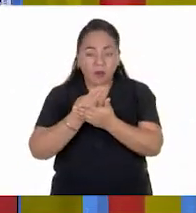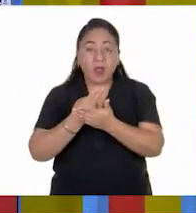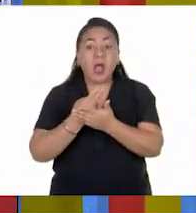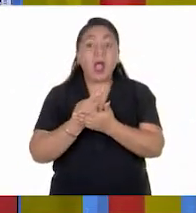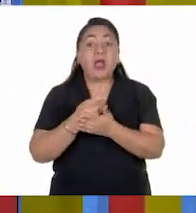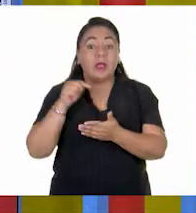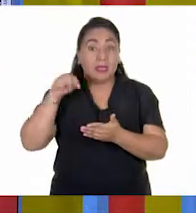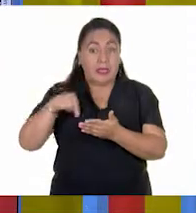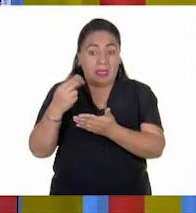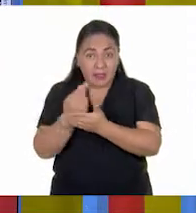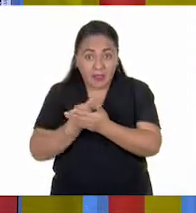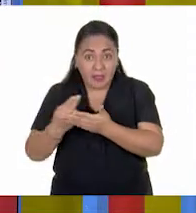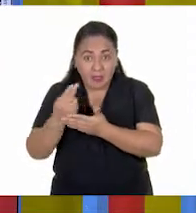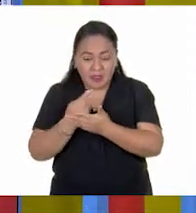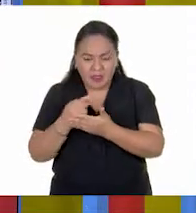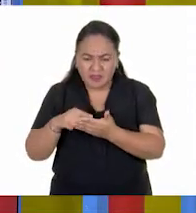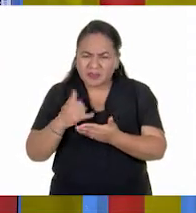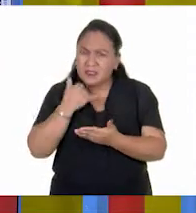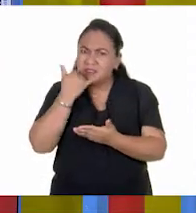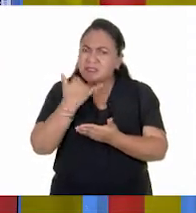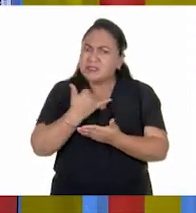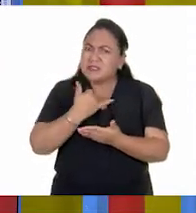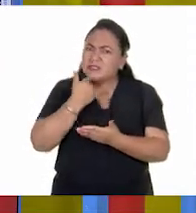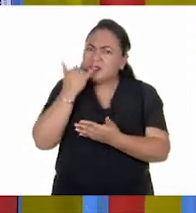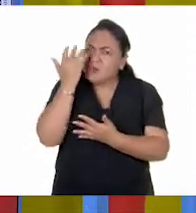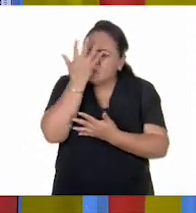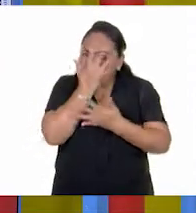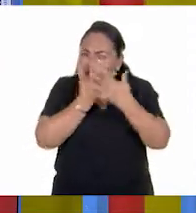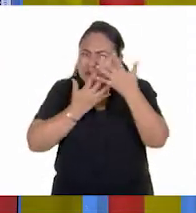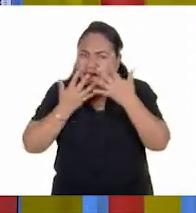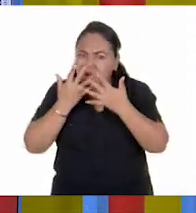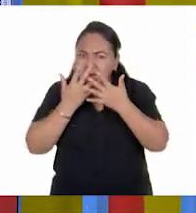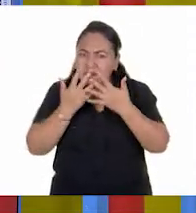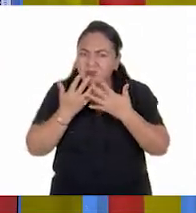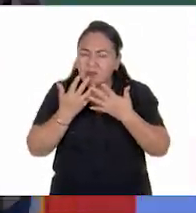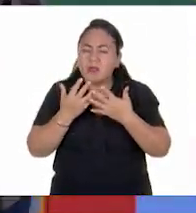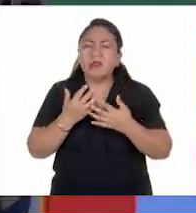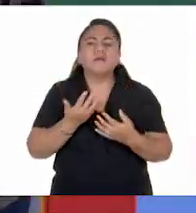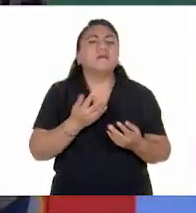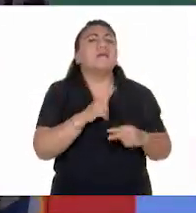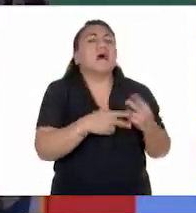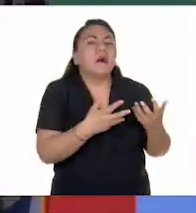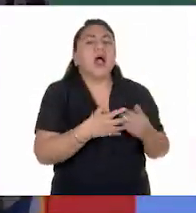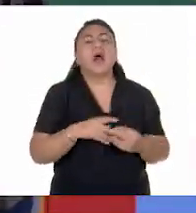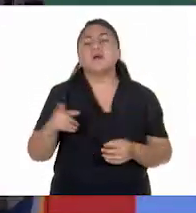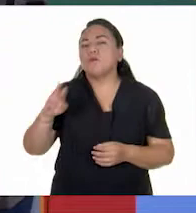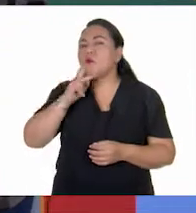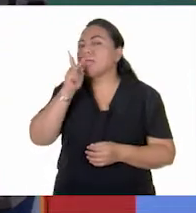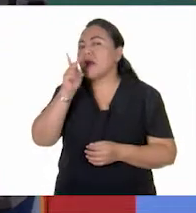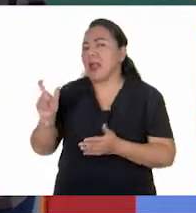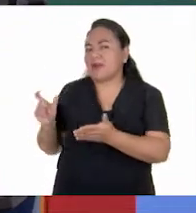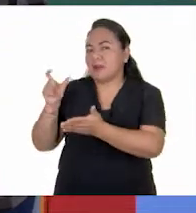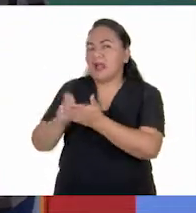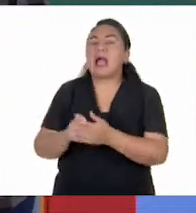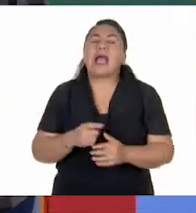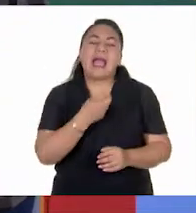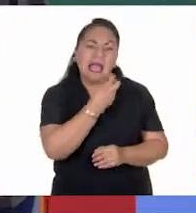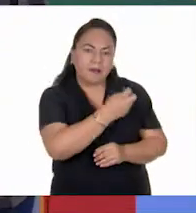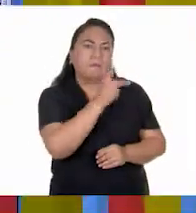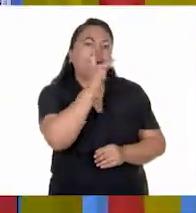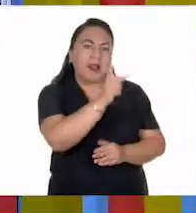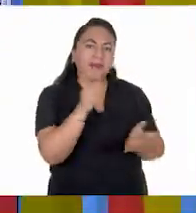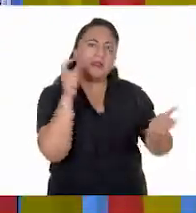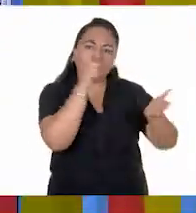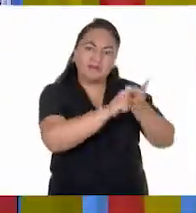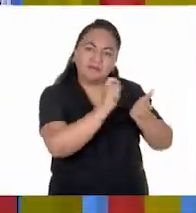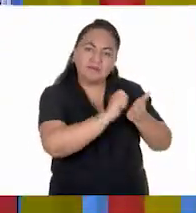cuando los dibujos puedan causar cierta confusión, ¿qué podemos hacer, Pili? Ponerle la palabra. Escribir una palabra.